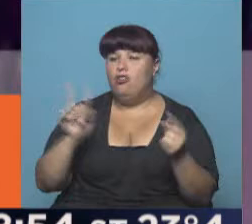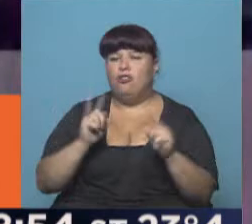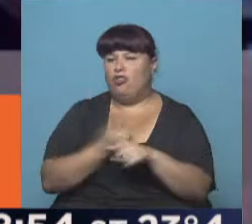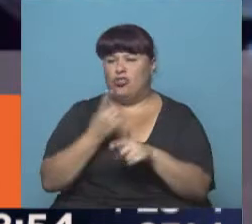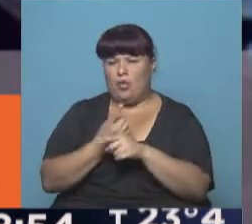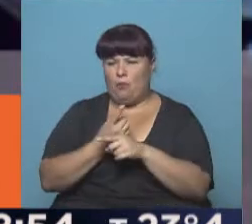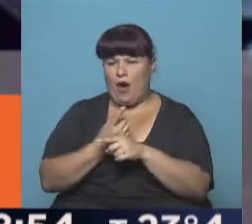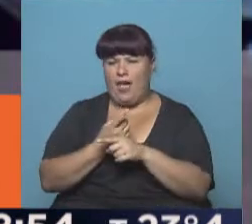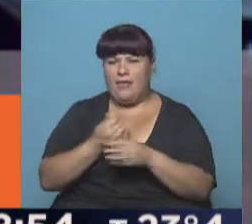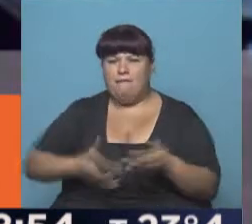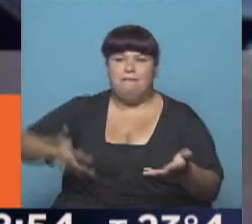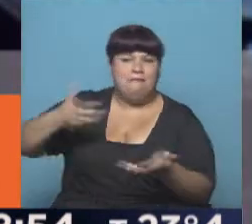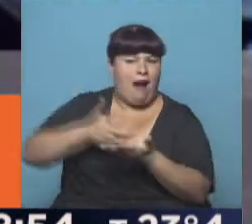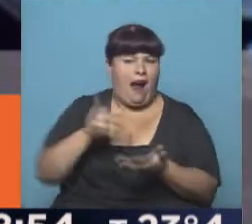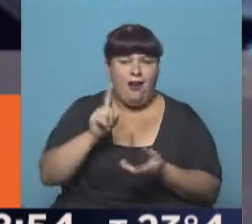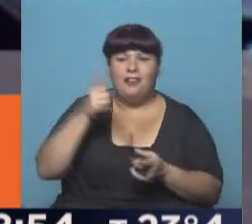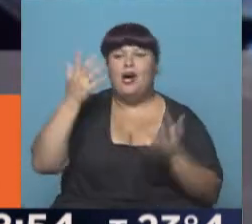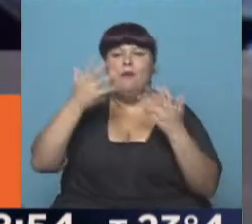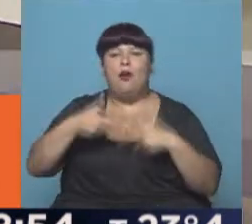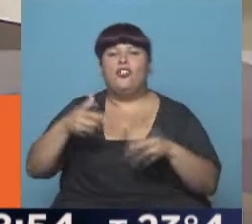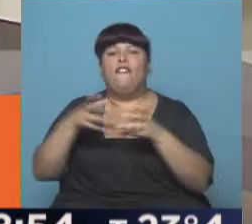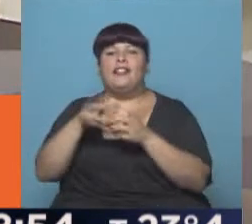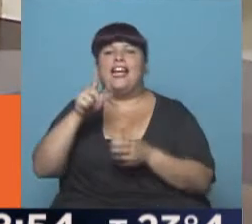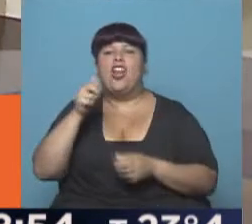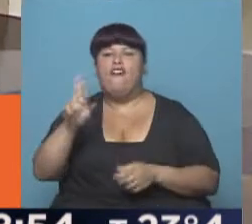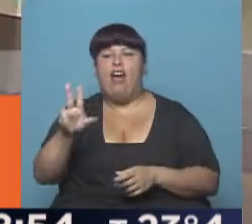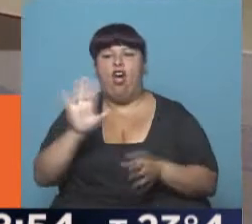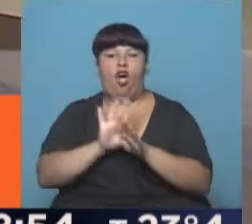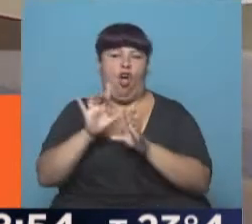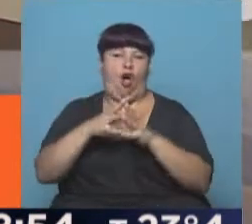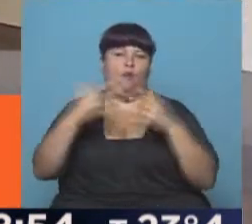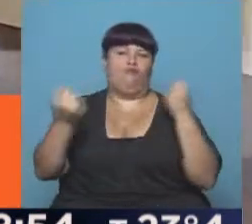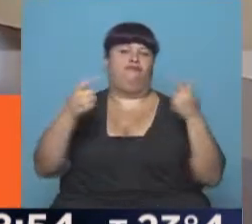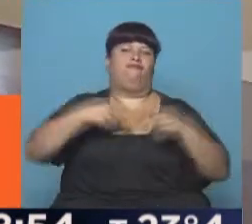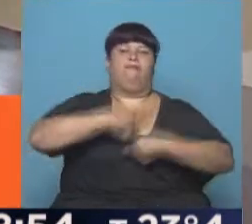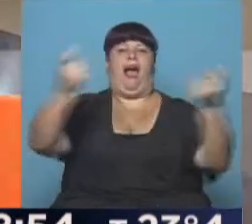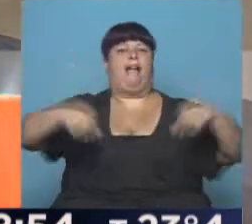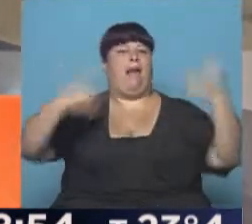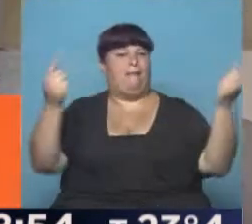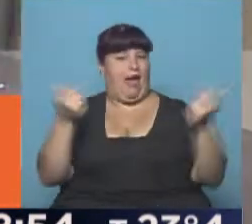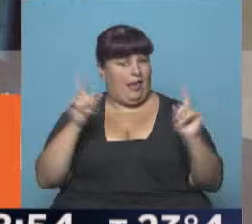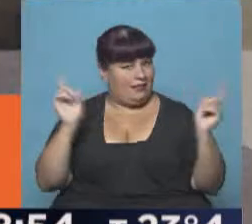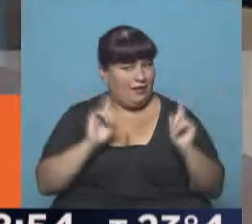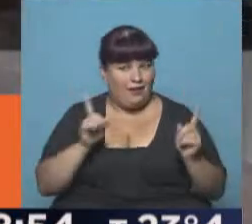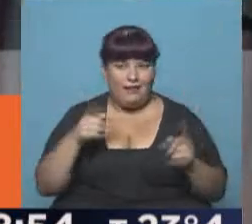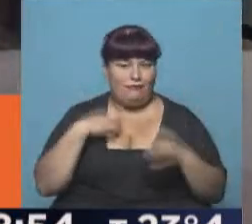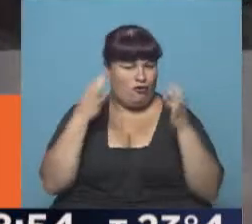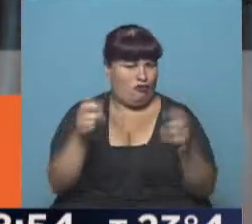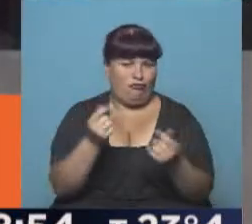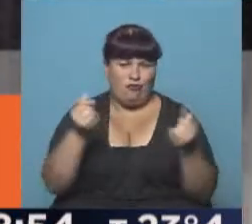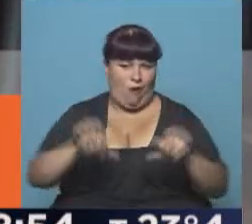condiciones de ponerle mucha plata. Ya había un proyecto del Frente Renovador que era como una Ferrari que repartía plata por la ventana, no lo íbamos a